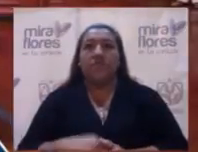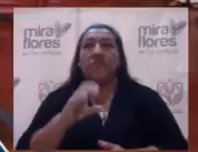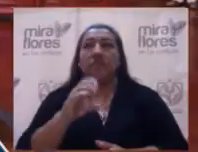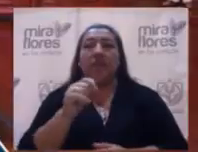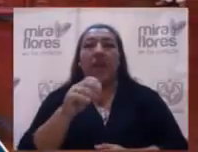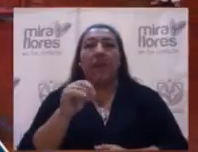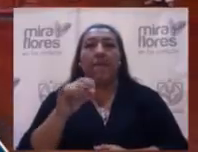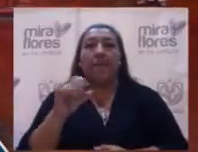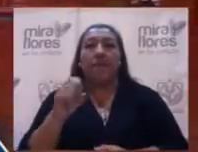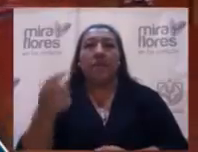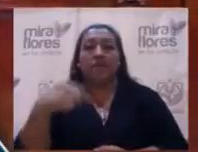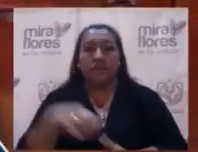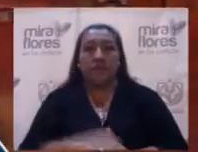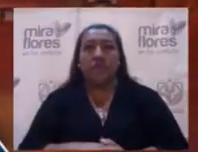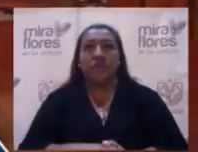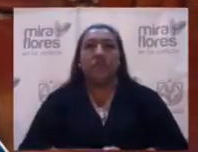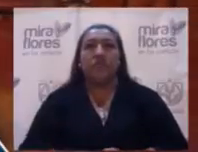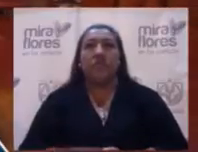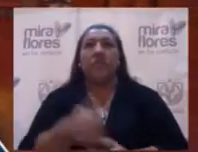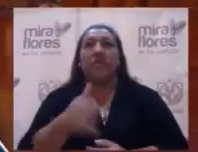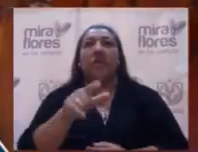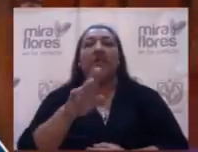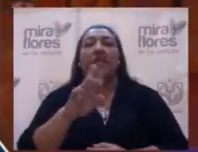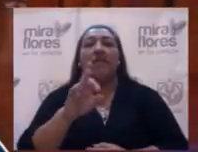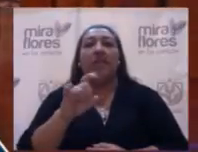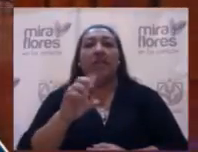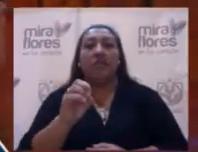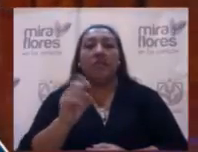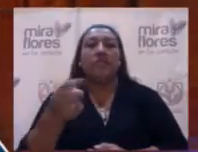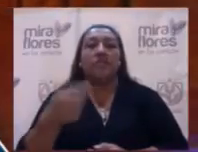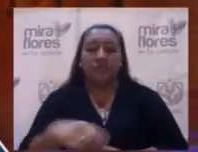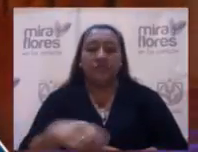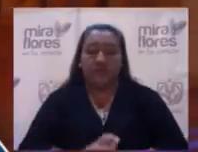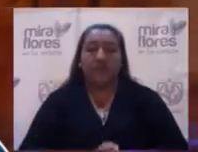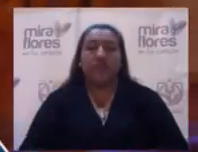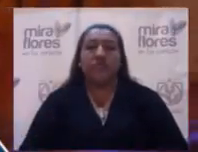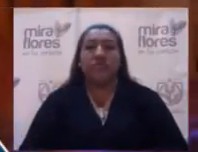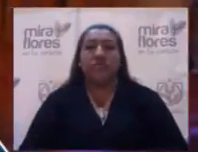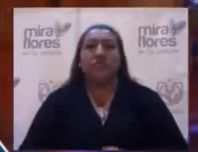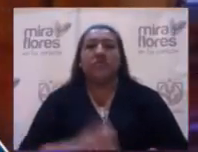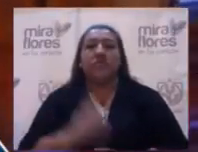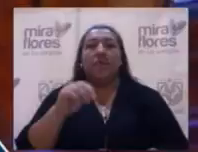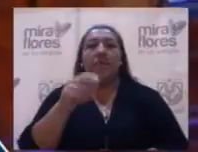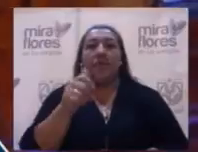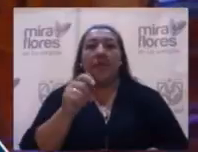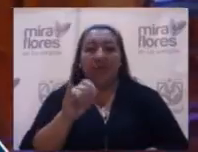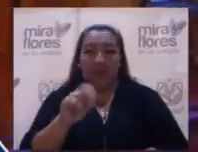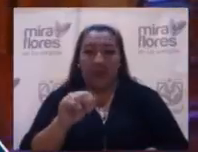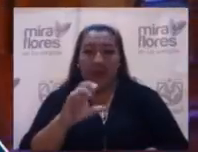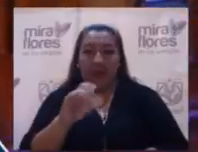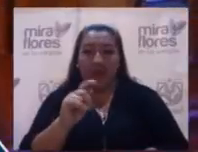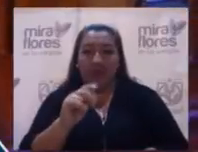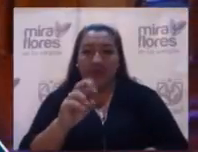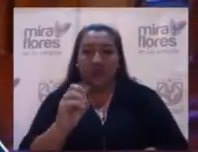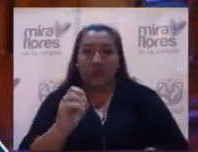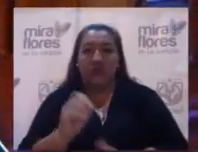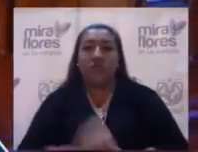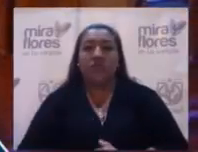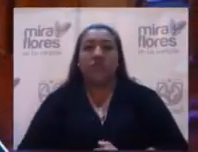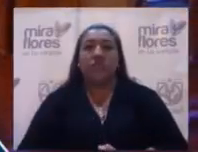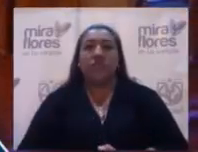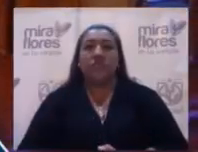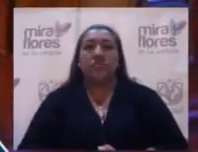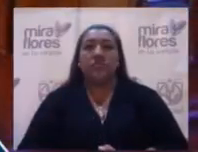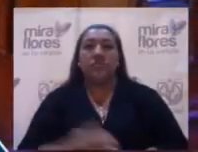Camino, señor Alfredo Lee Gabriel, señor Martín Bustamante Castro,